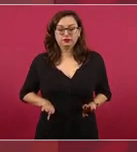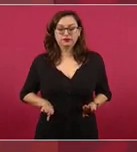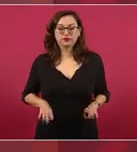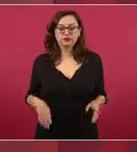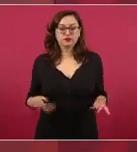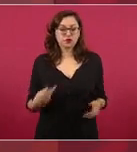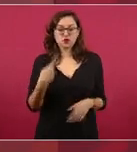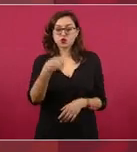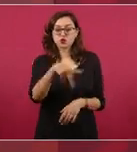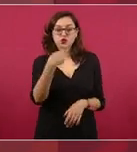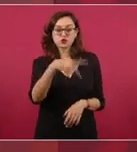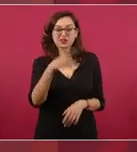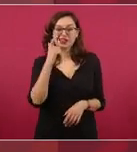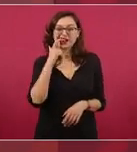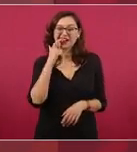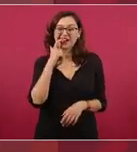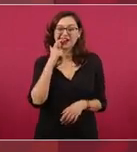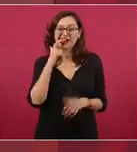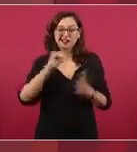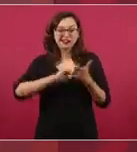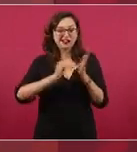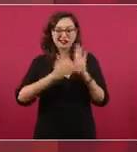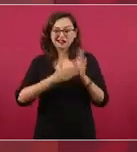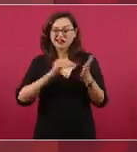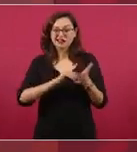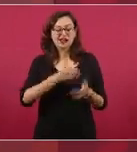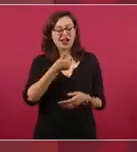la estrategia, si se puede llamar así.